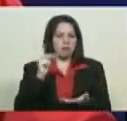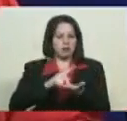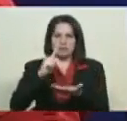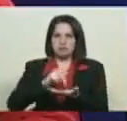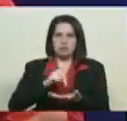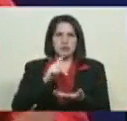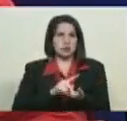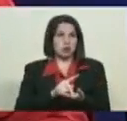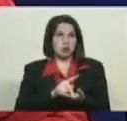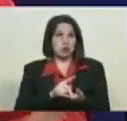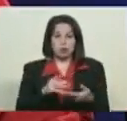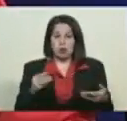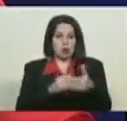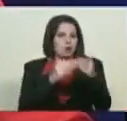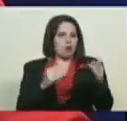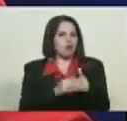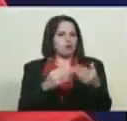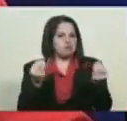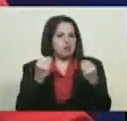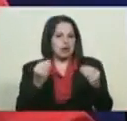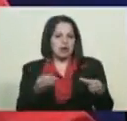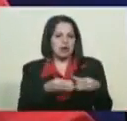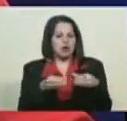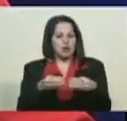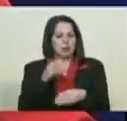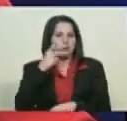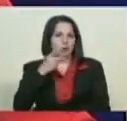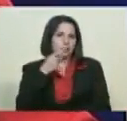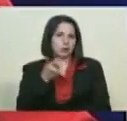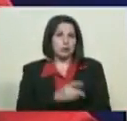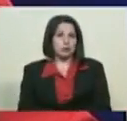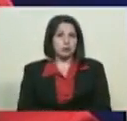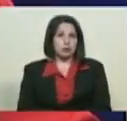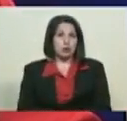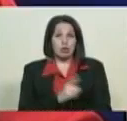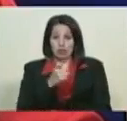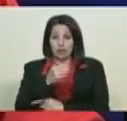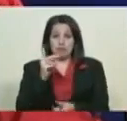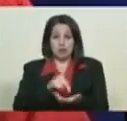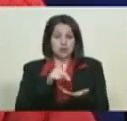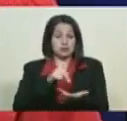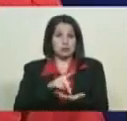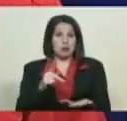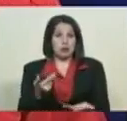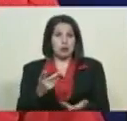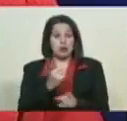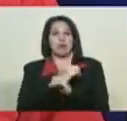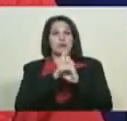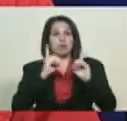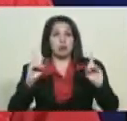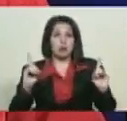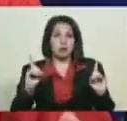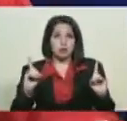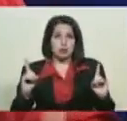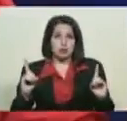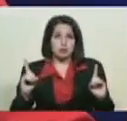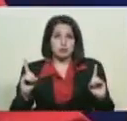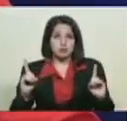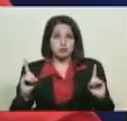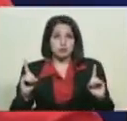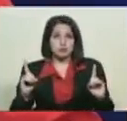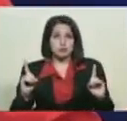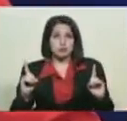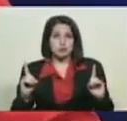porque eso va contra la razón de ser de los partidos políticos, contra la razón de ser. Y de la democracia, por supuesto, de la